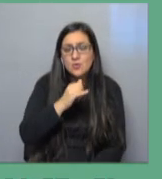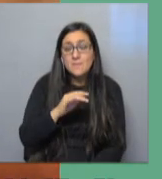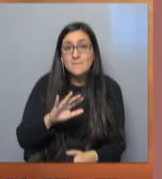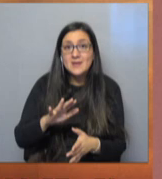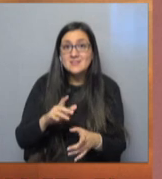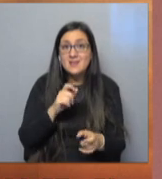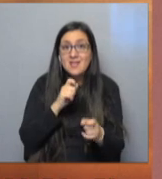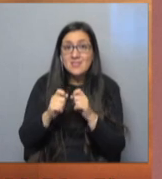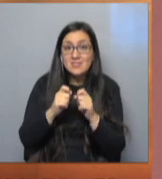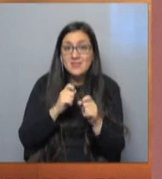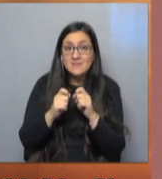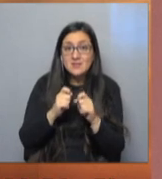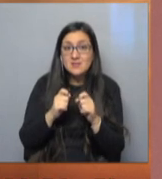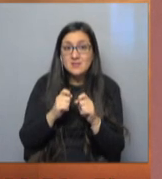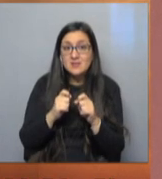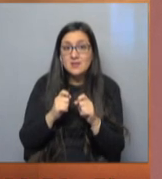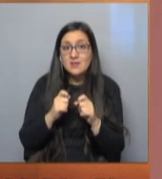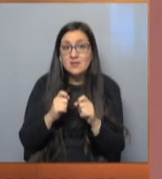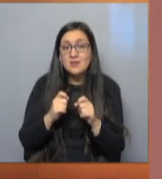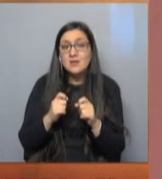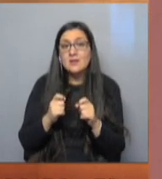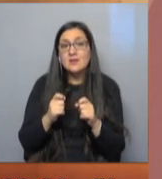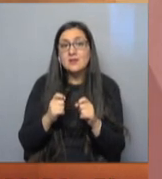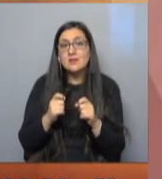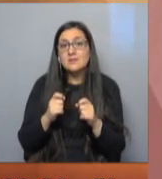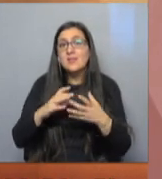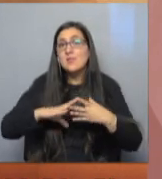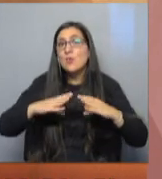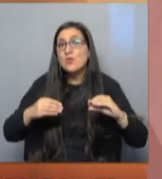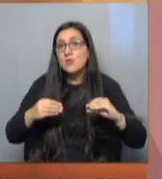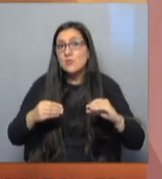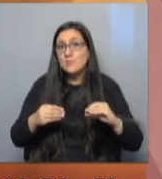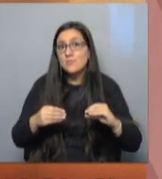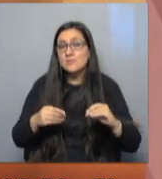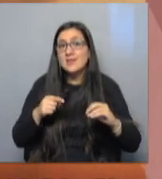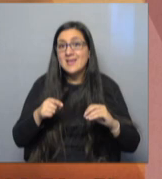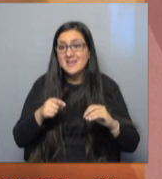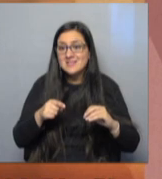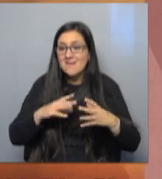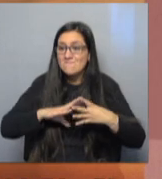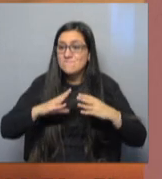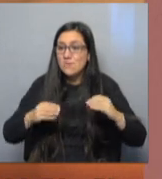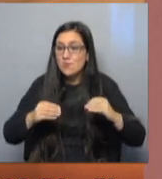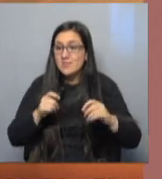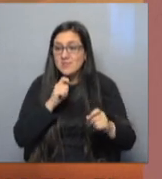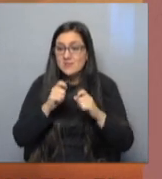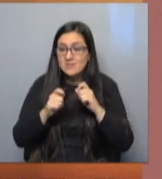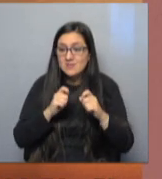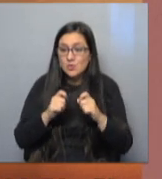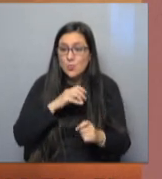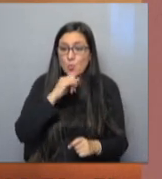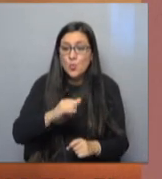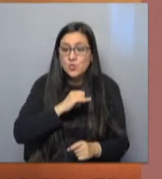tampoco está así que la turista está demodé no que ese tipo de entrevistas como más crónicas literarias